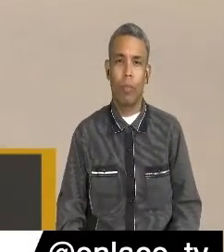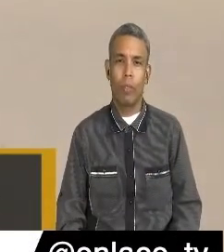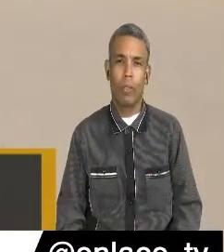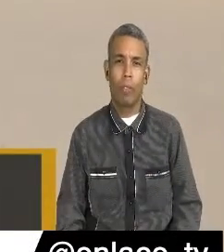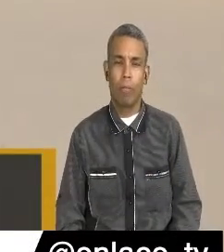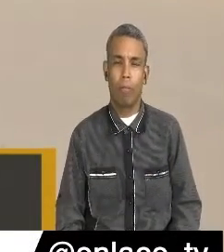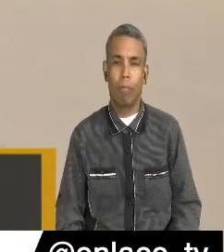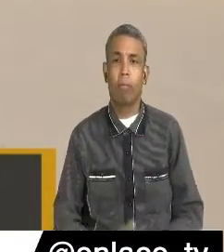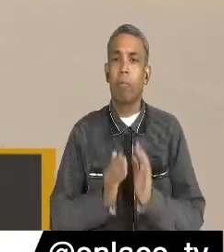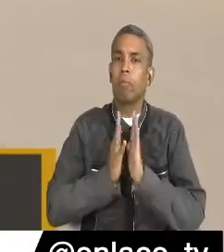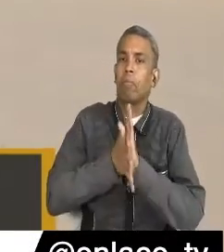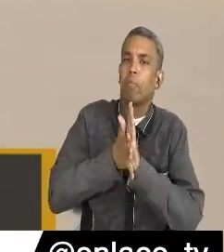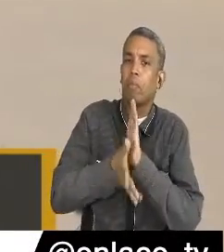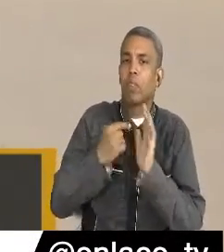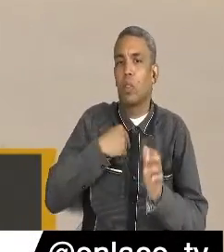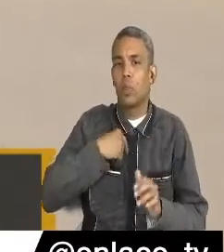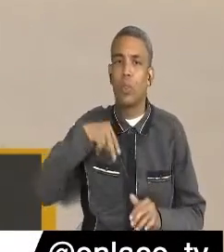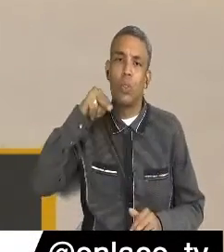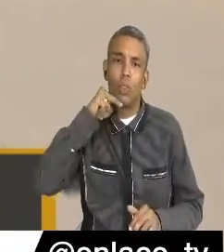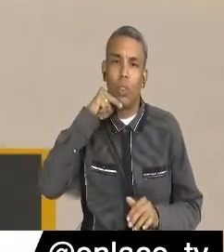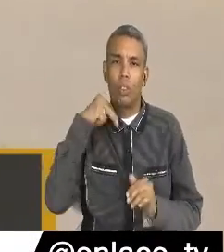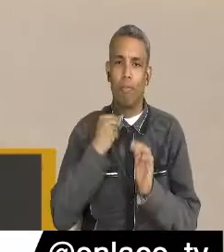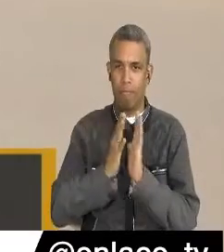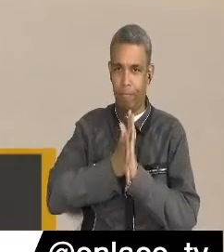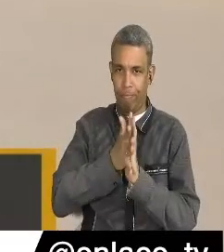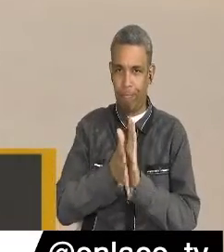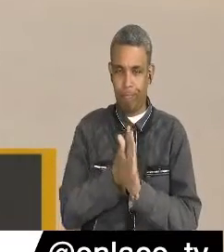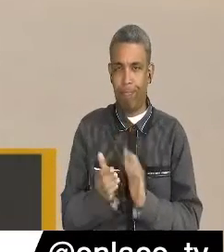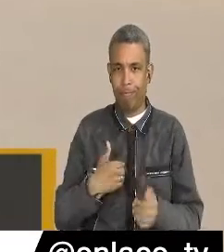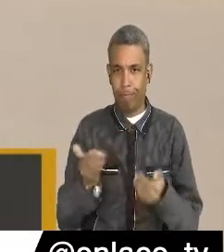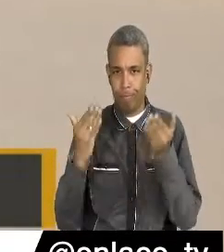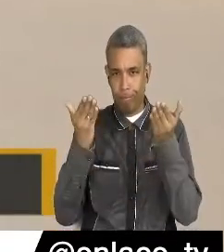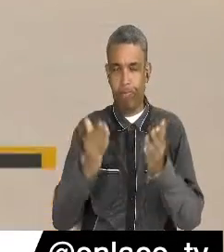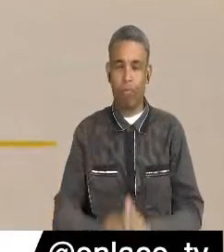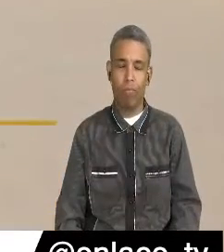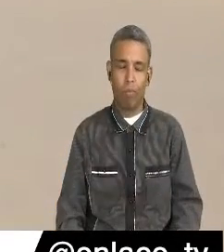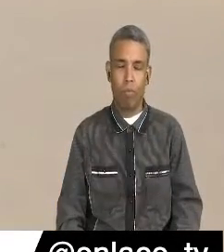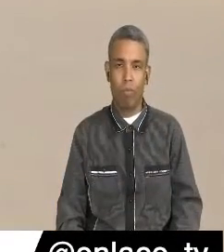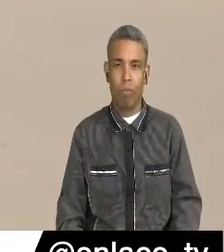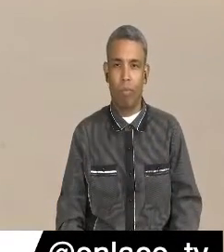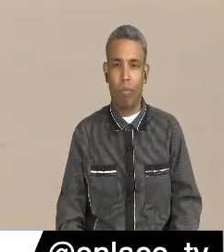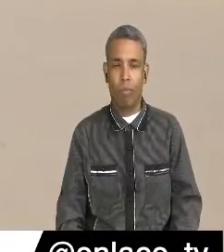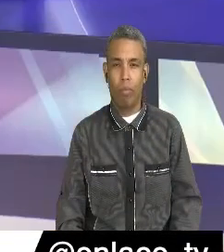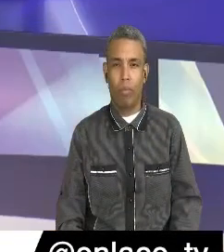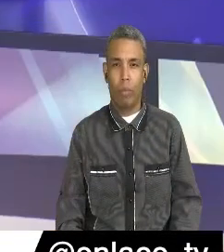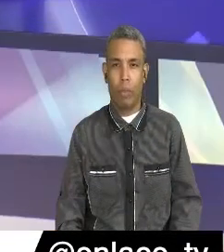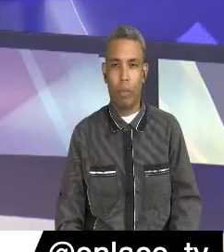Barranca Bermeja. Para Enlace Noticias, este es un informe de Neila Cosio con la cámara de Luis Ángel Flores Uribe.